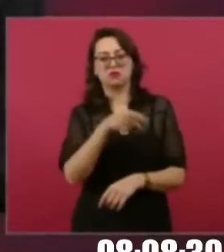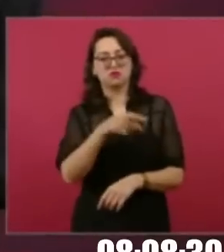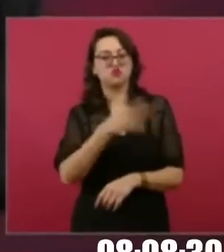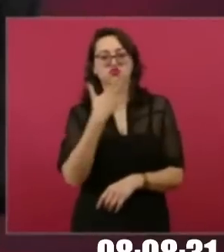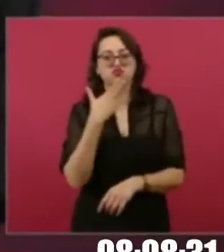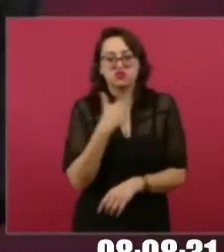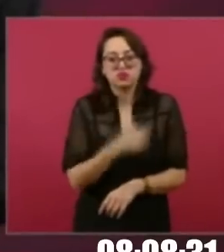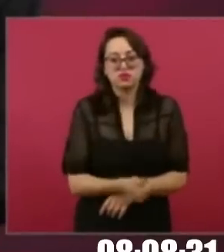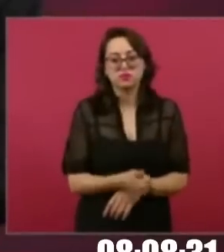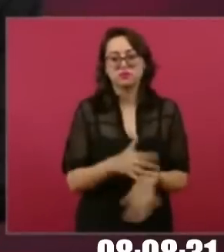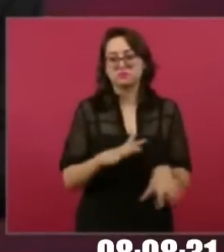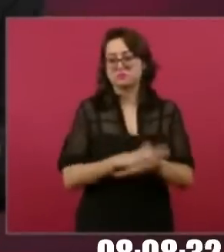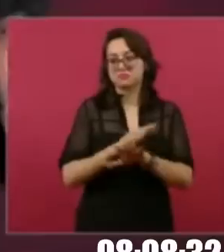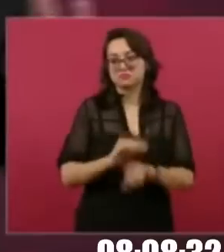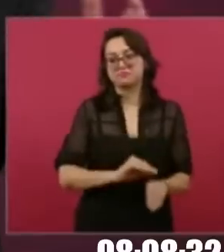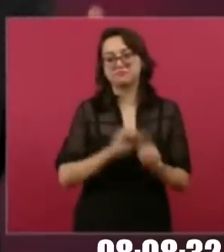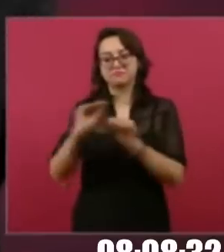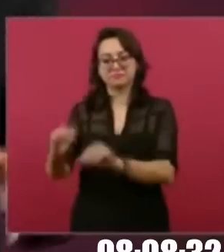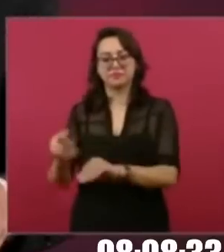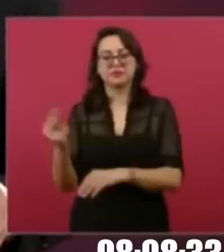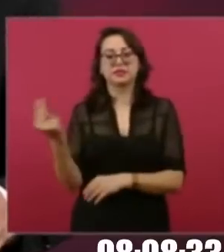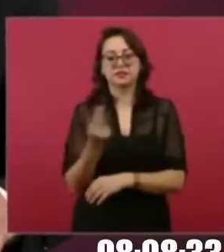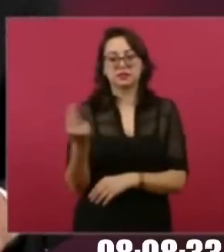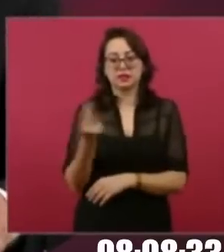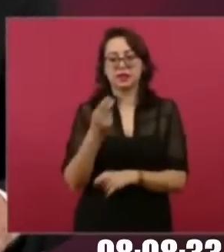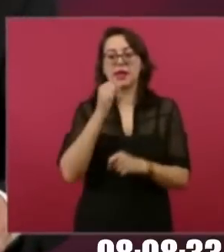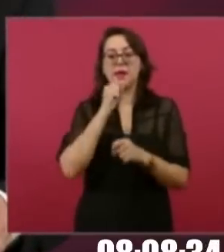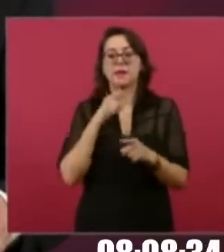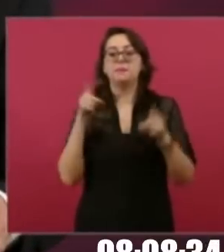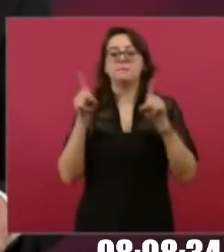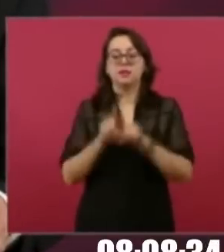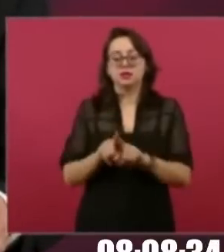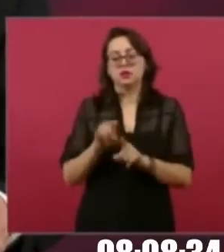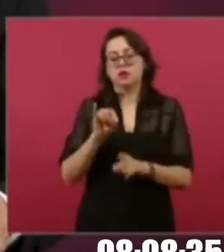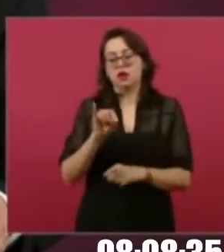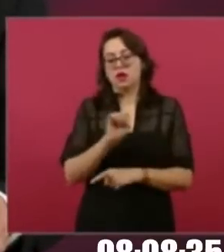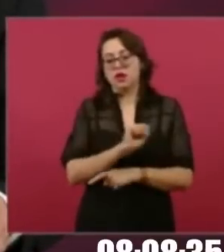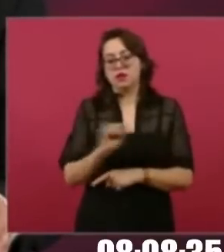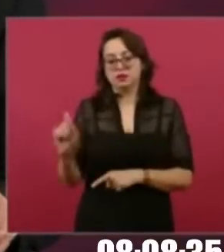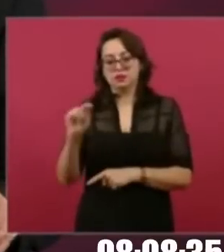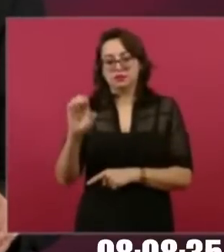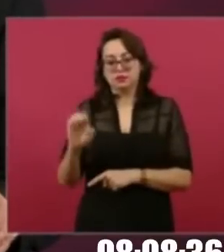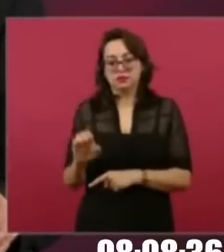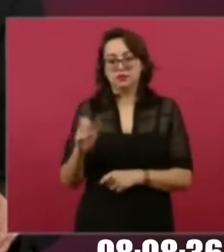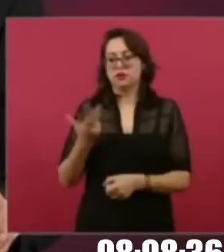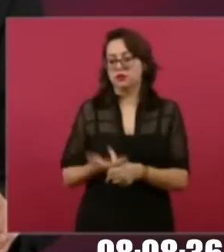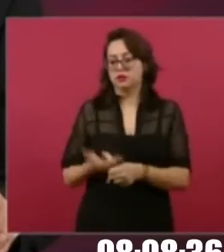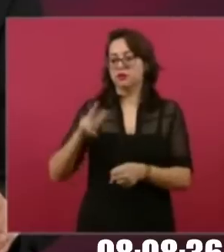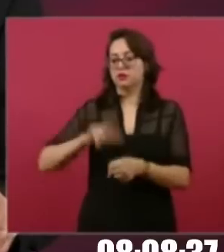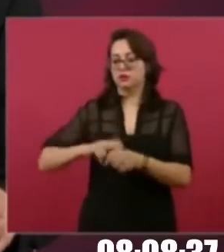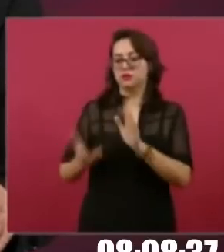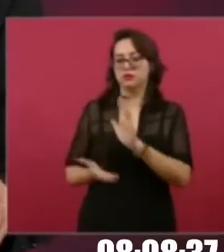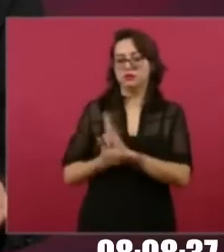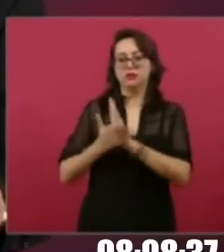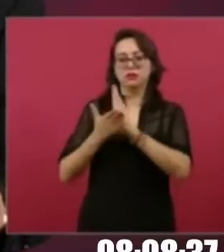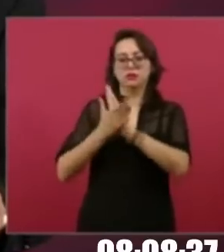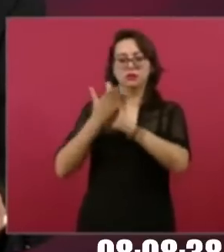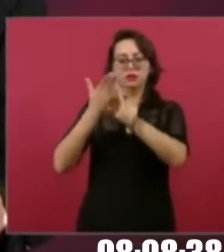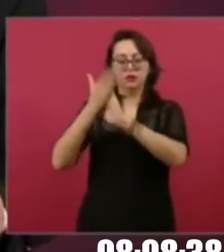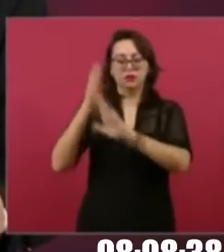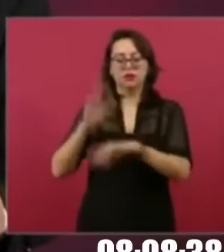se está construyendo una clínica del ISSSTE que va a ayudar a los trabajadores del Servicio del Estado y ahí quiero reconocer al compañero